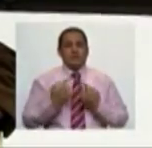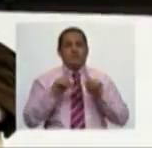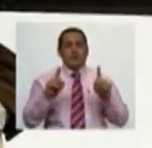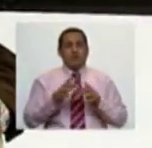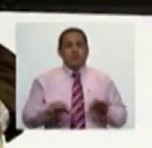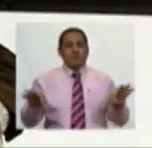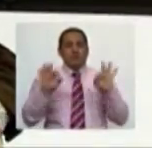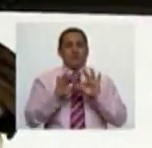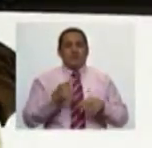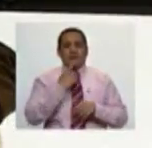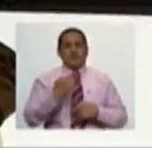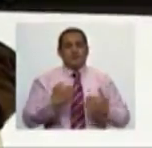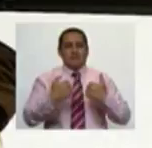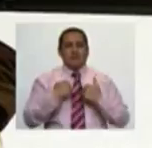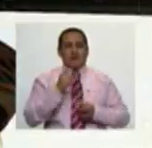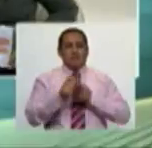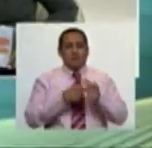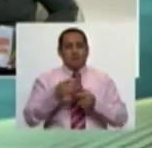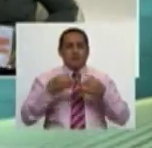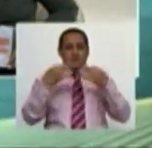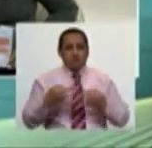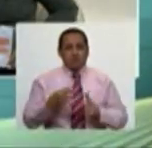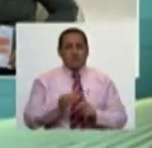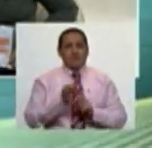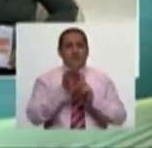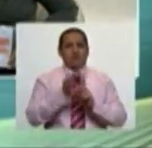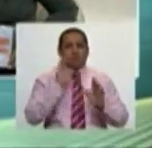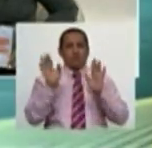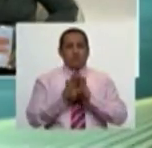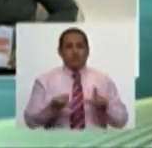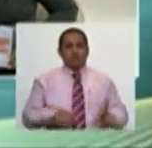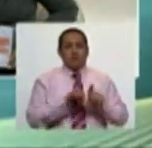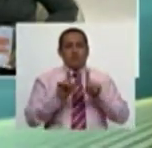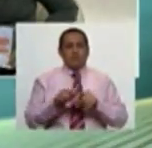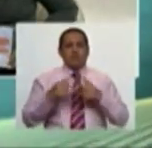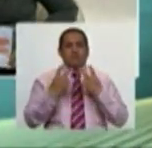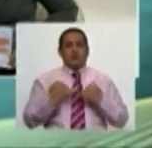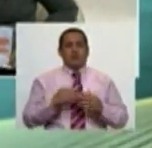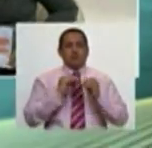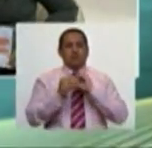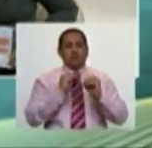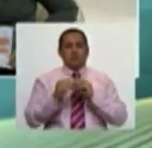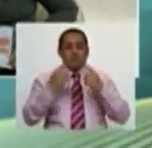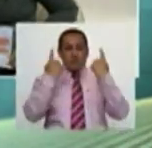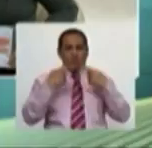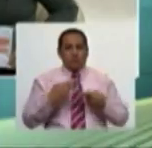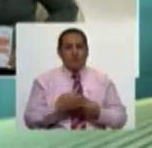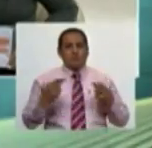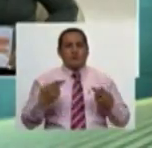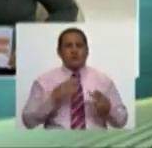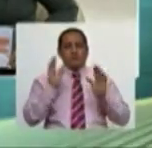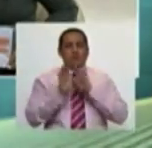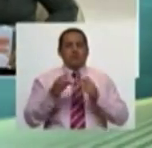contribuye, pero la clave es tener el personal adecuado, especializarla y articularlo a un conjunto de herramientas